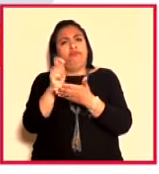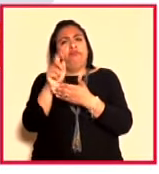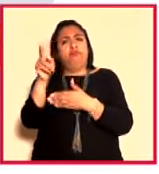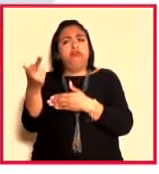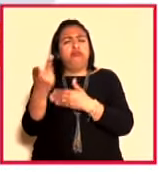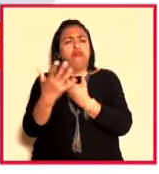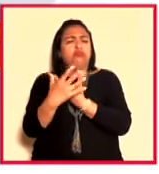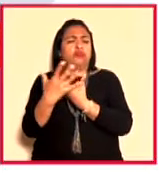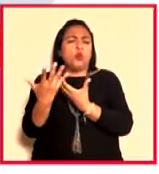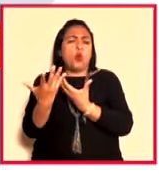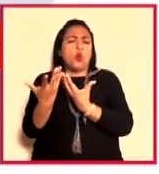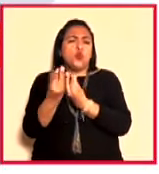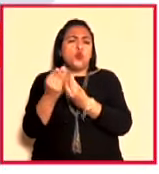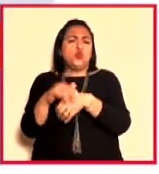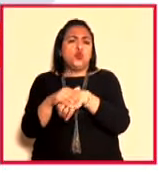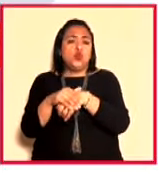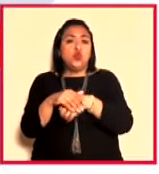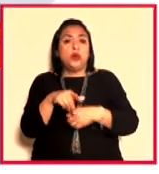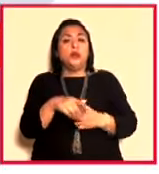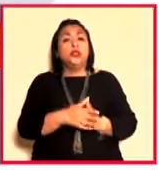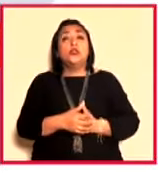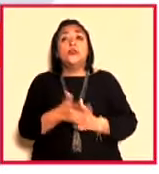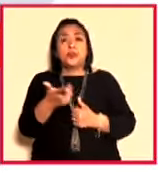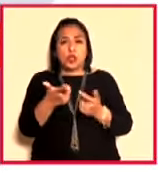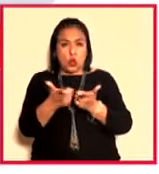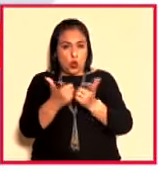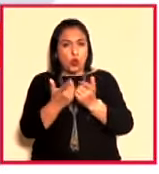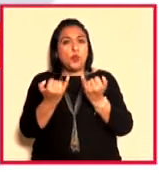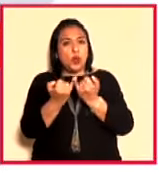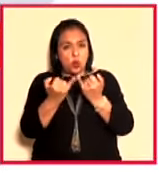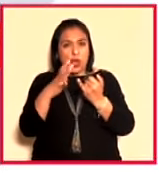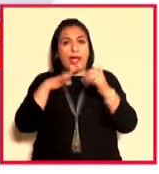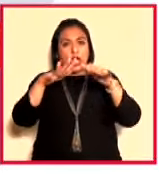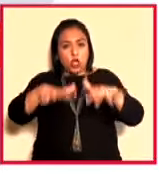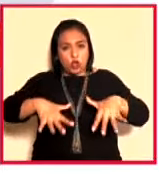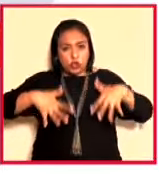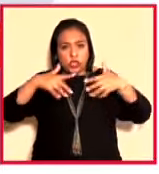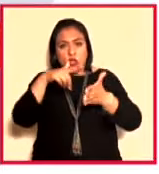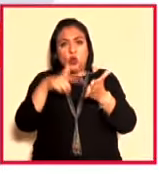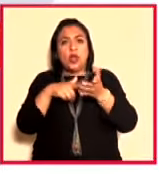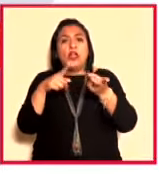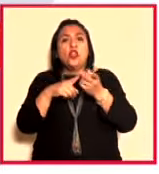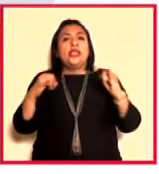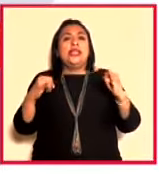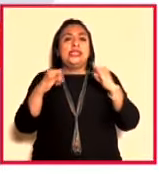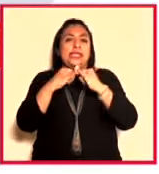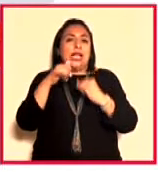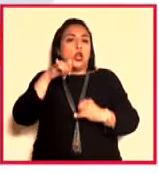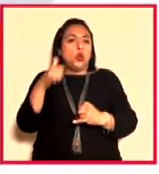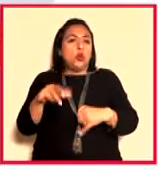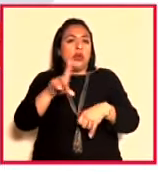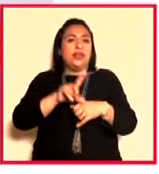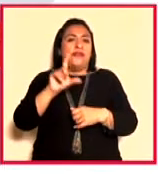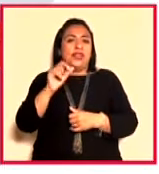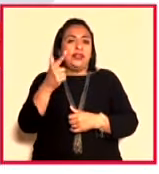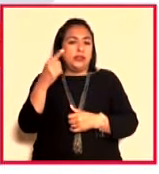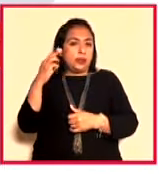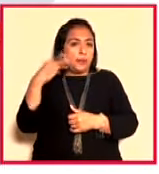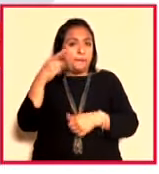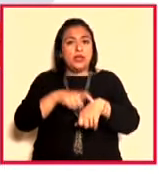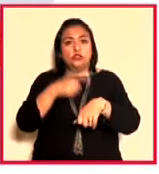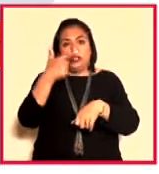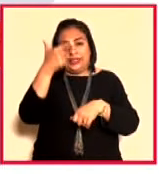cercana. La agrupación también ofrecerá un concierto en el Instituto Italiano de Cultura el 27 de marzo a las 7 de la noche.